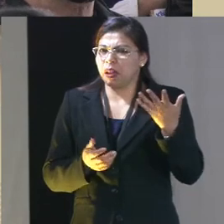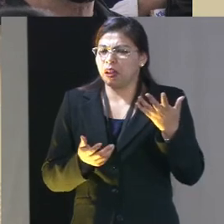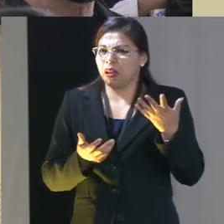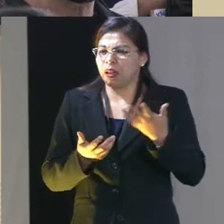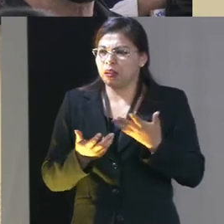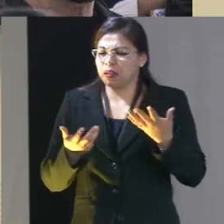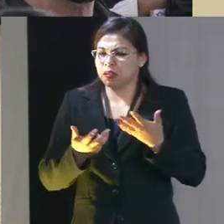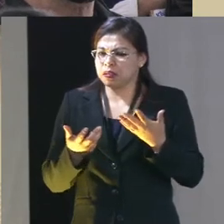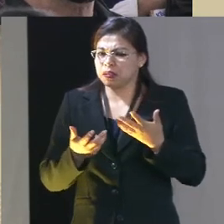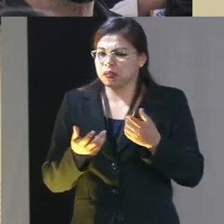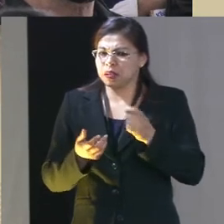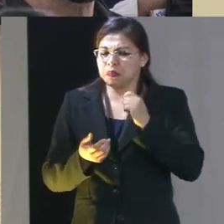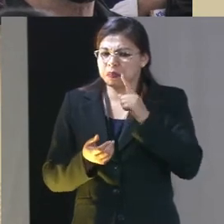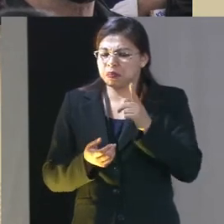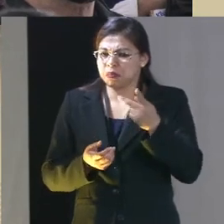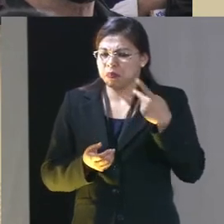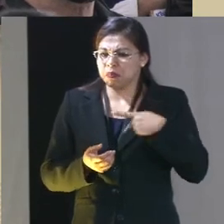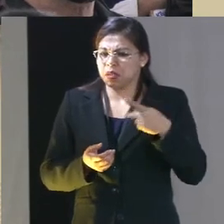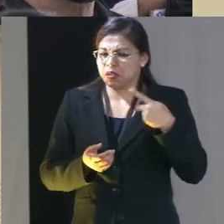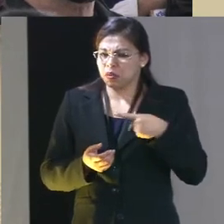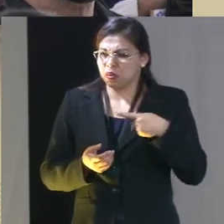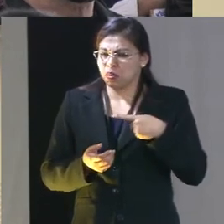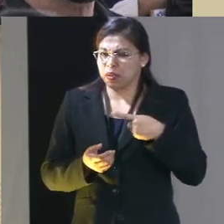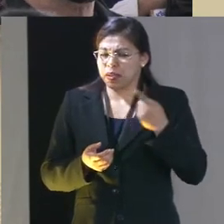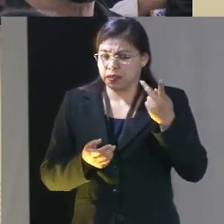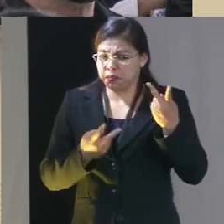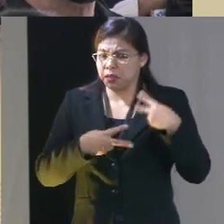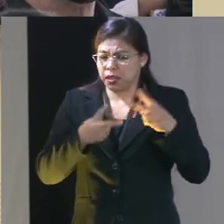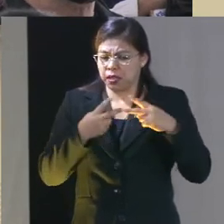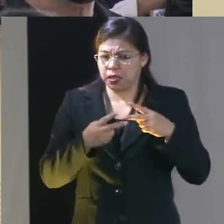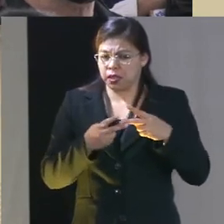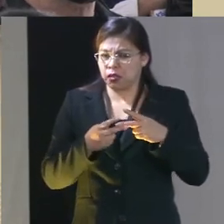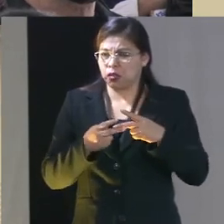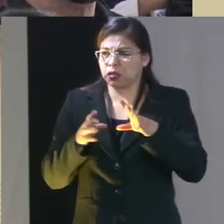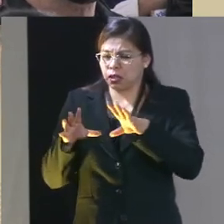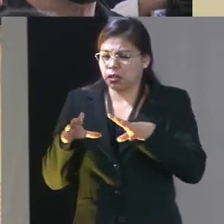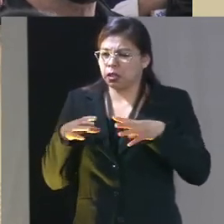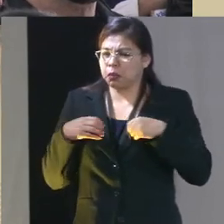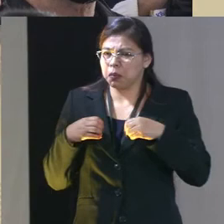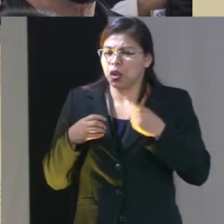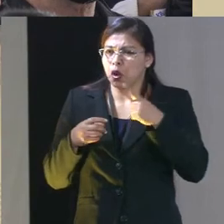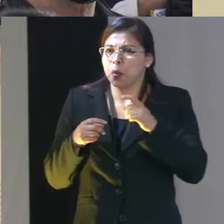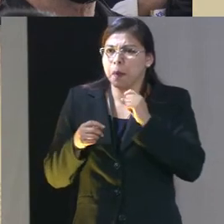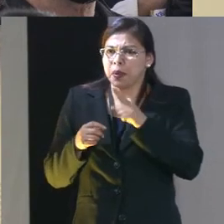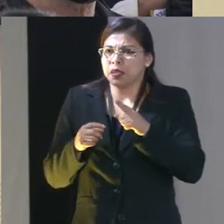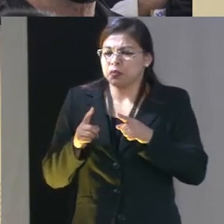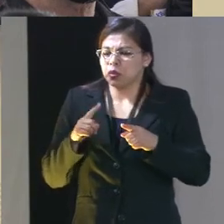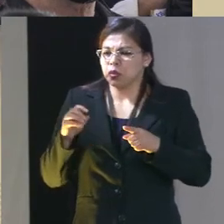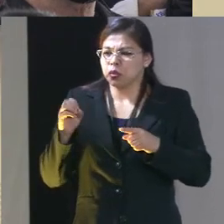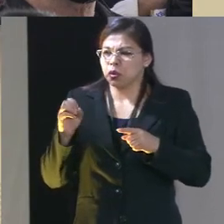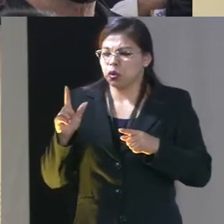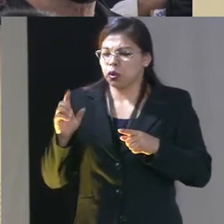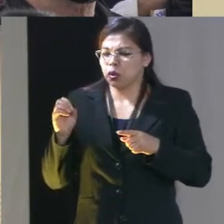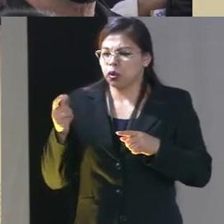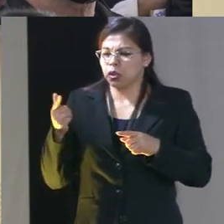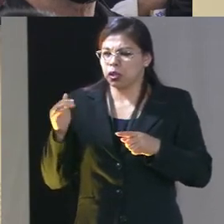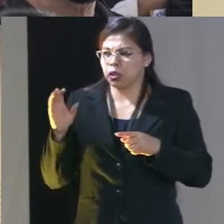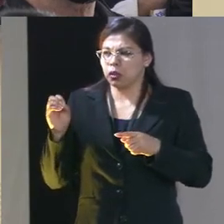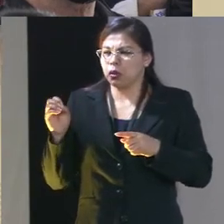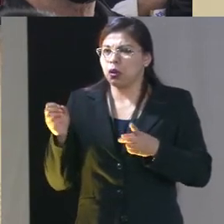hacer que los conquistadores, los invasores, fueran parte de su zoológico, de un día para